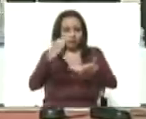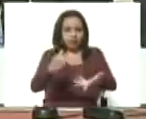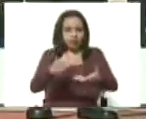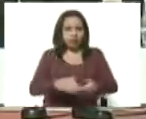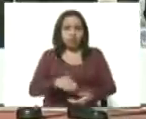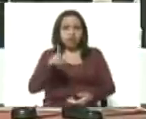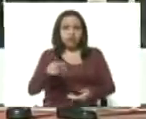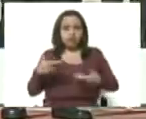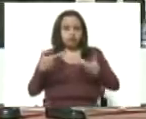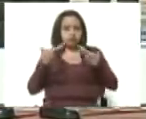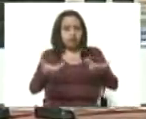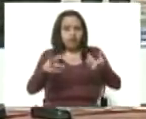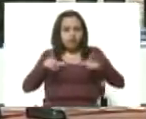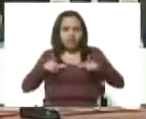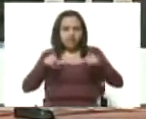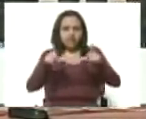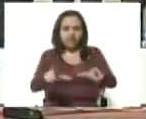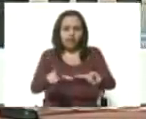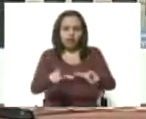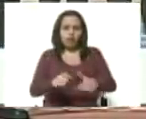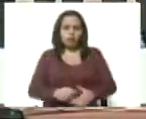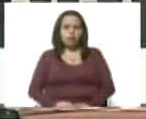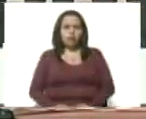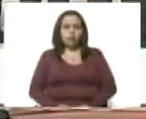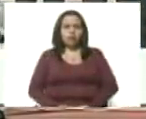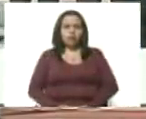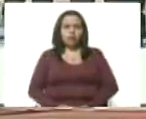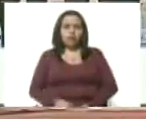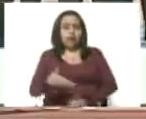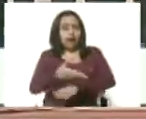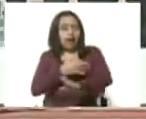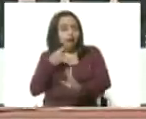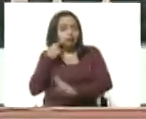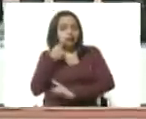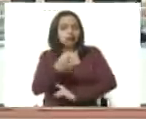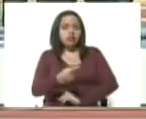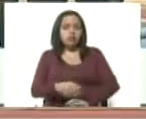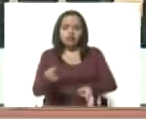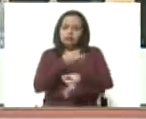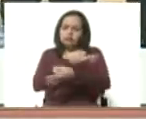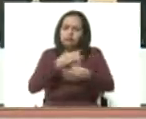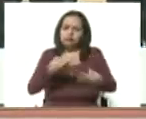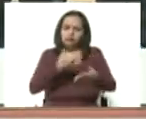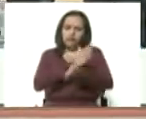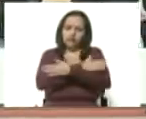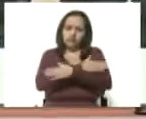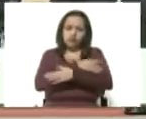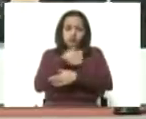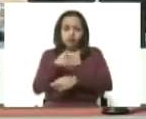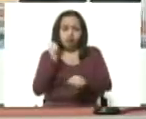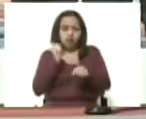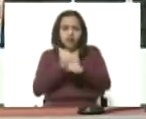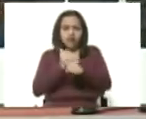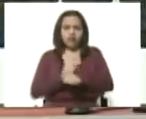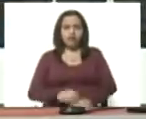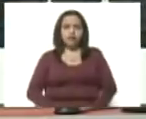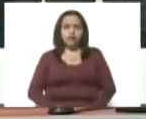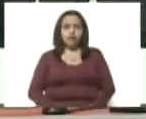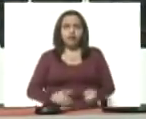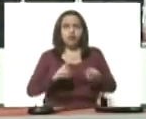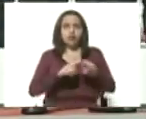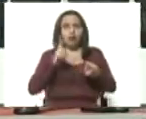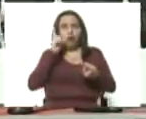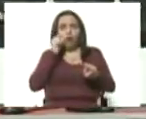sus certificados, y le deseamos pues éxito en su carrera a Miguel Ángel José